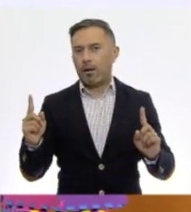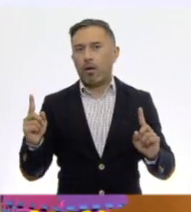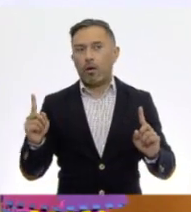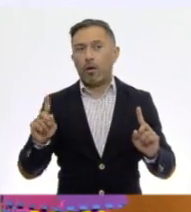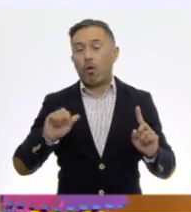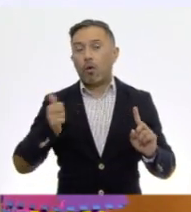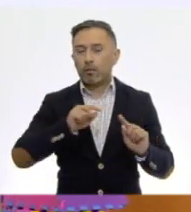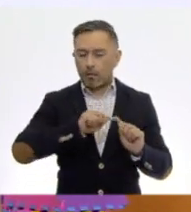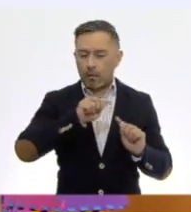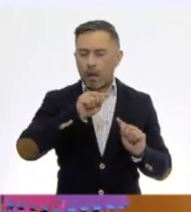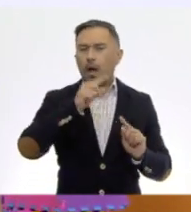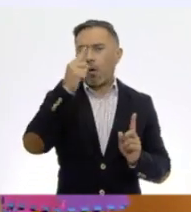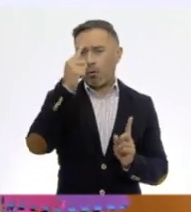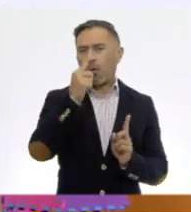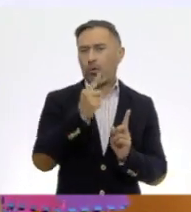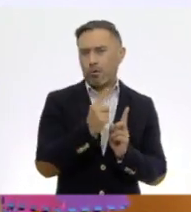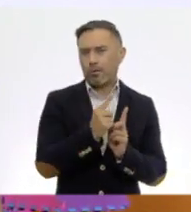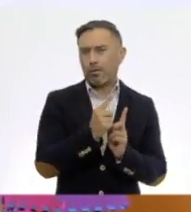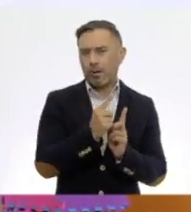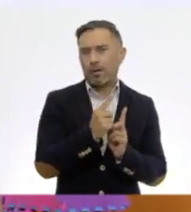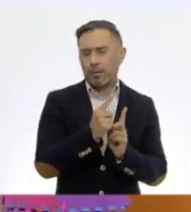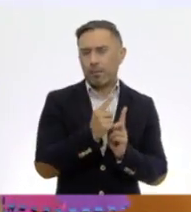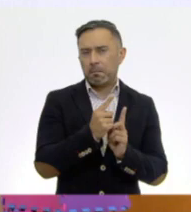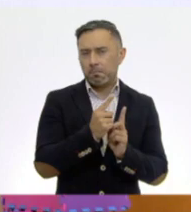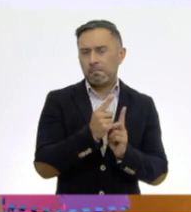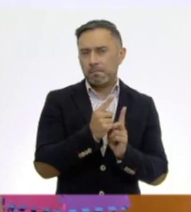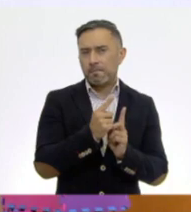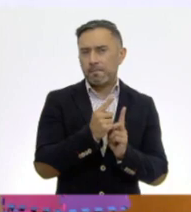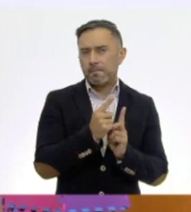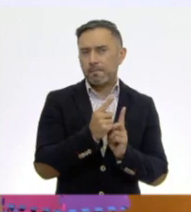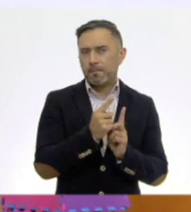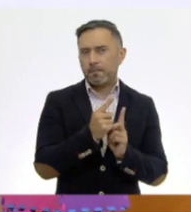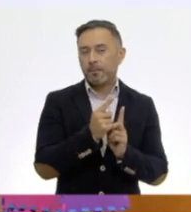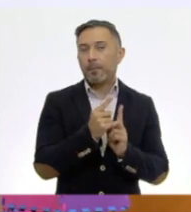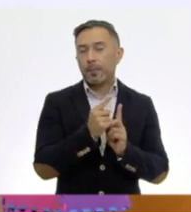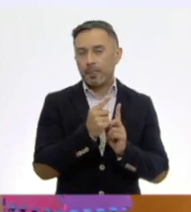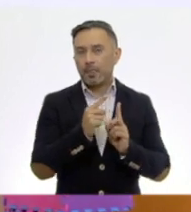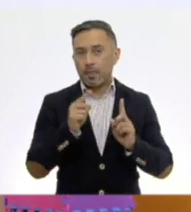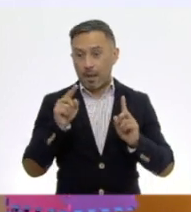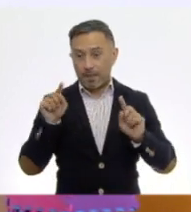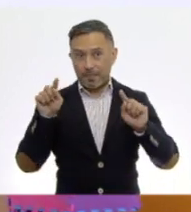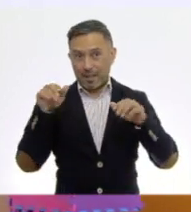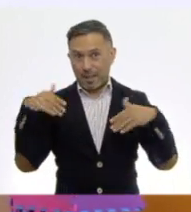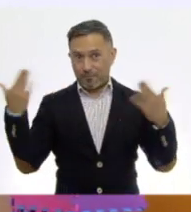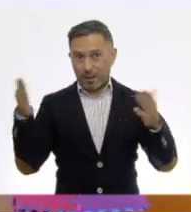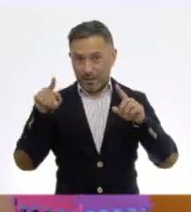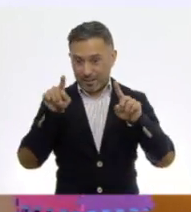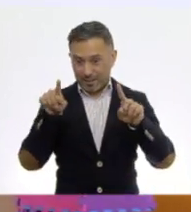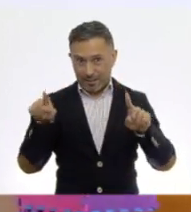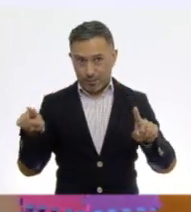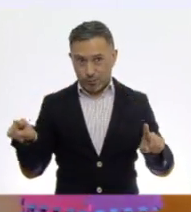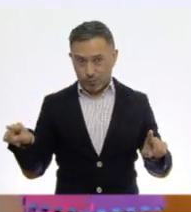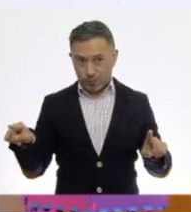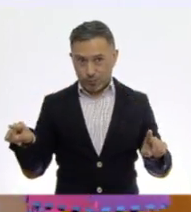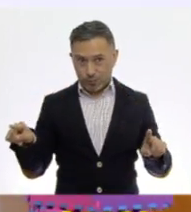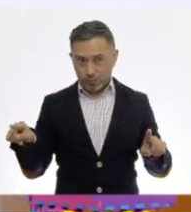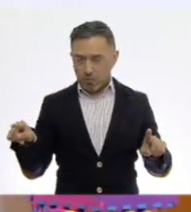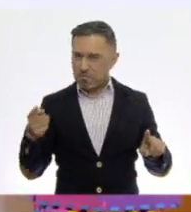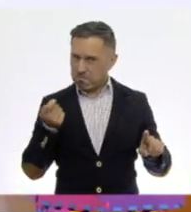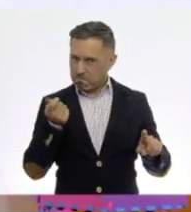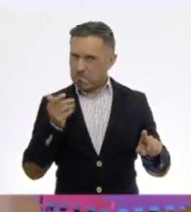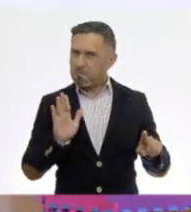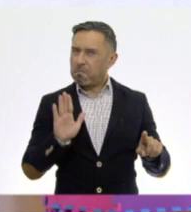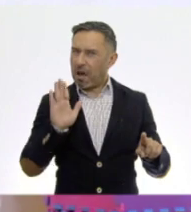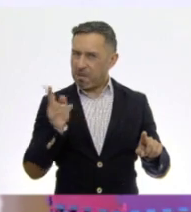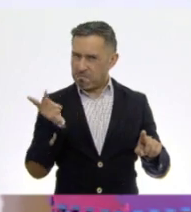es más corta o de longitud más corta. Y los lados aparentemente son